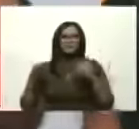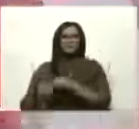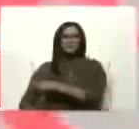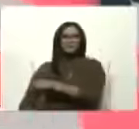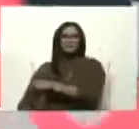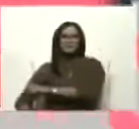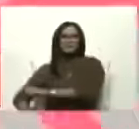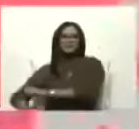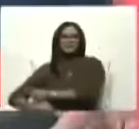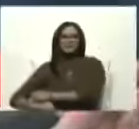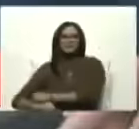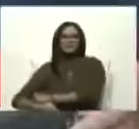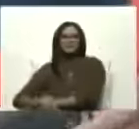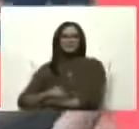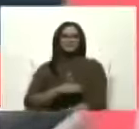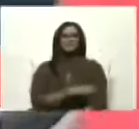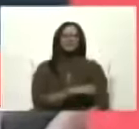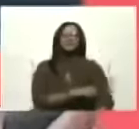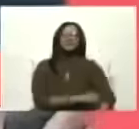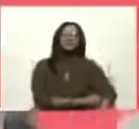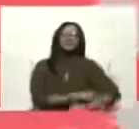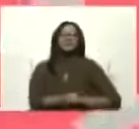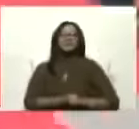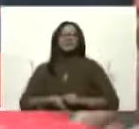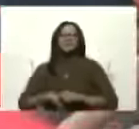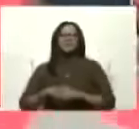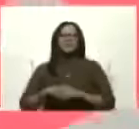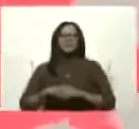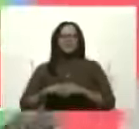Rodríguez. Los que quieran patria, vengan conmigo.